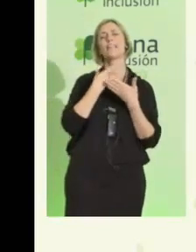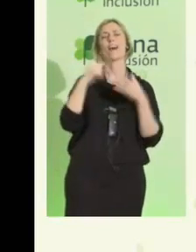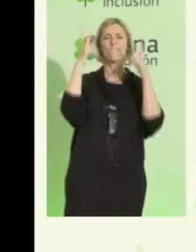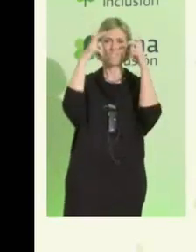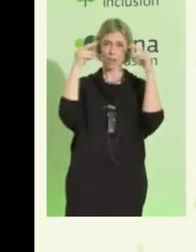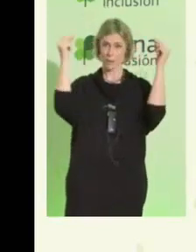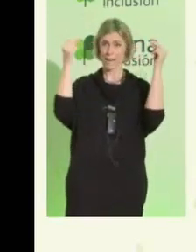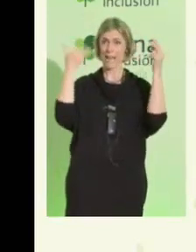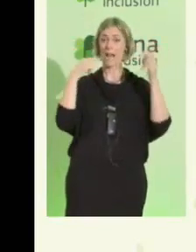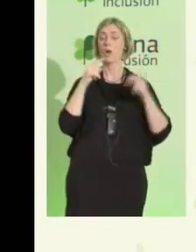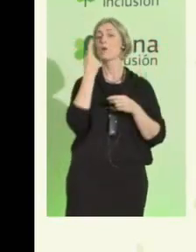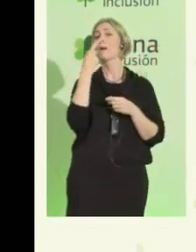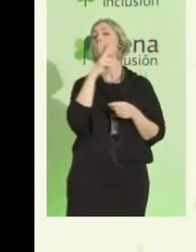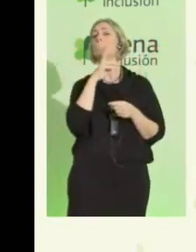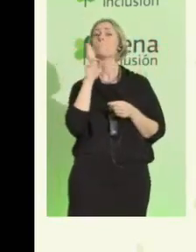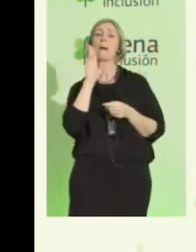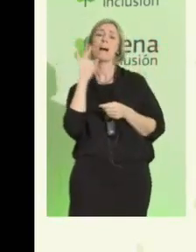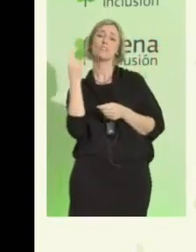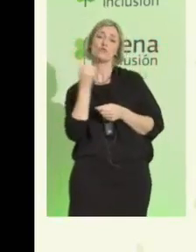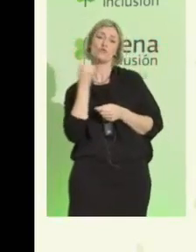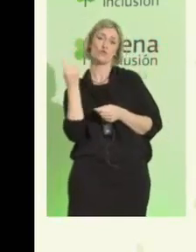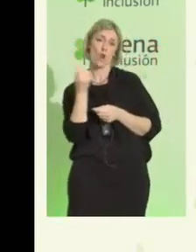sola